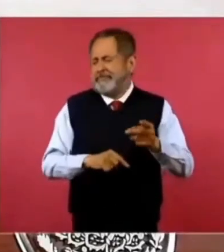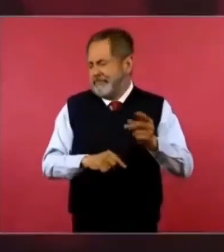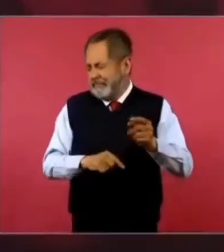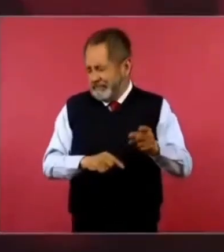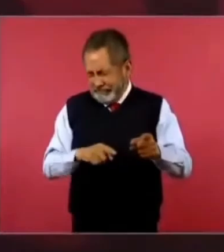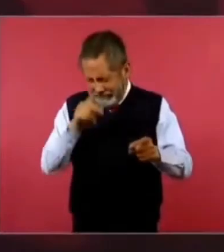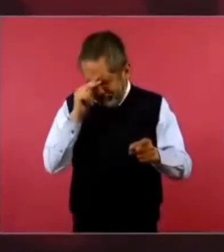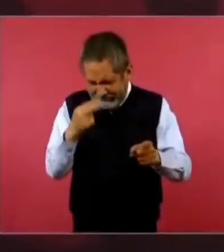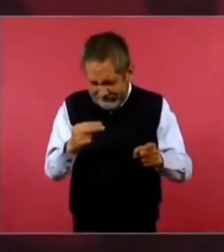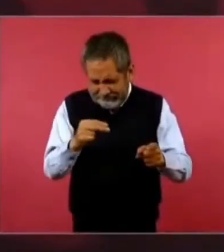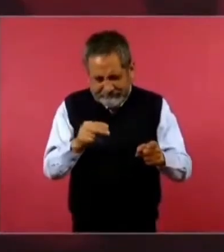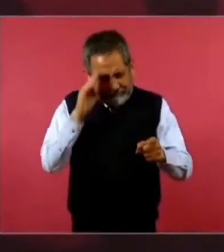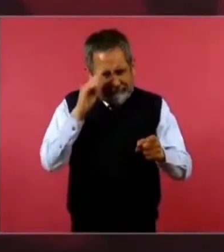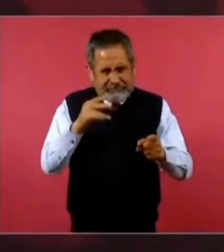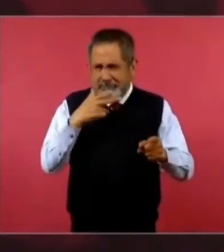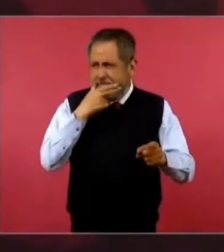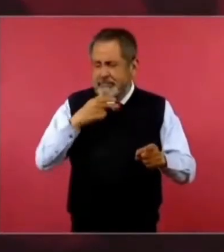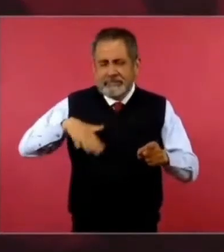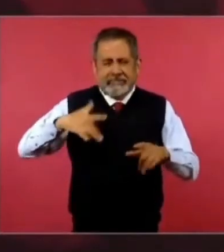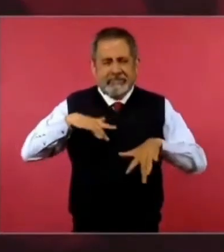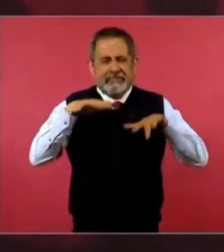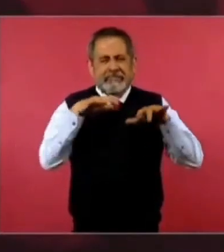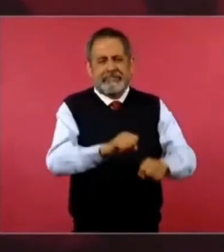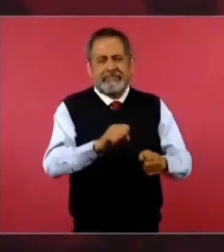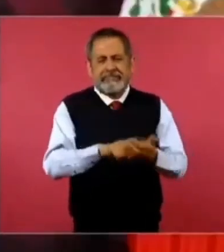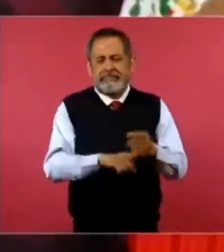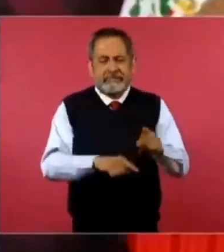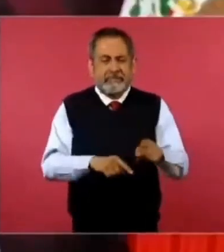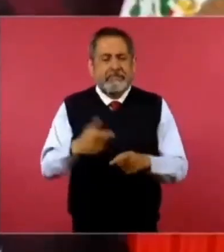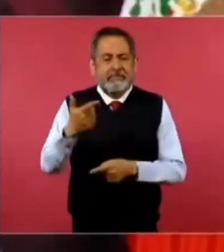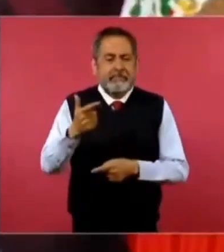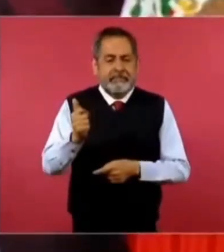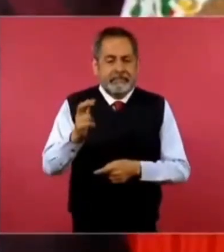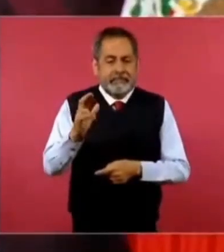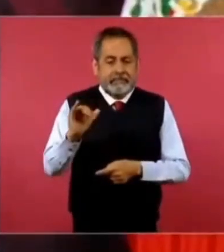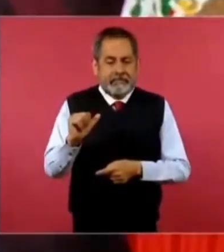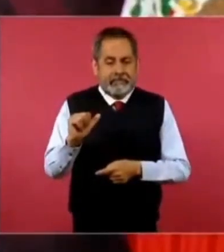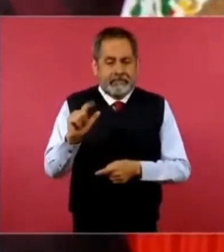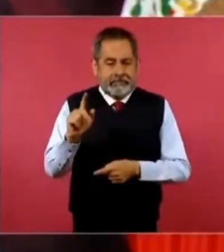¿cómo se llama el señor que está detenido? García Luna,